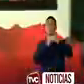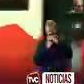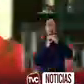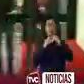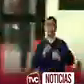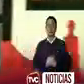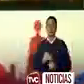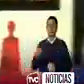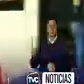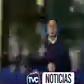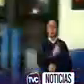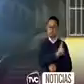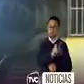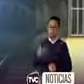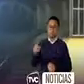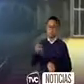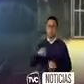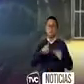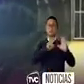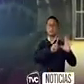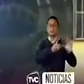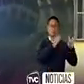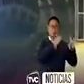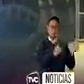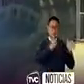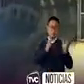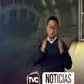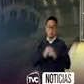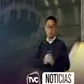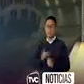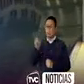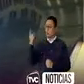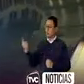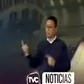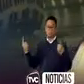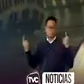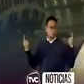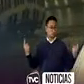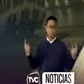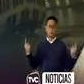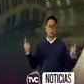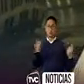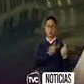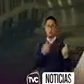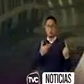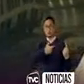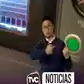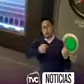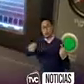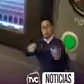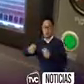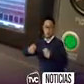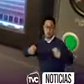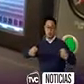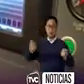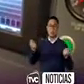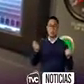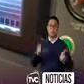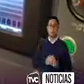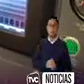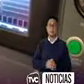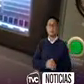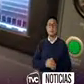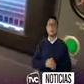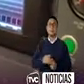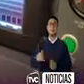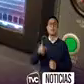se compone por 6 coches. De estos 6, los dos extremos son los conocidos como los coches remolque o coches cabina, donde básicamente